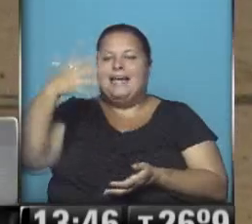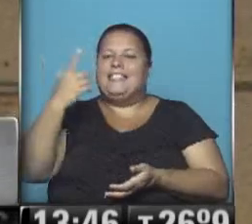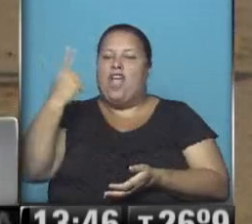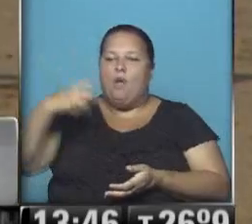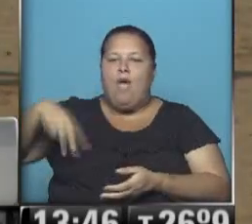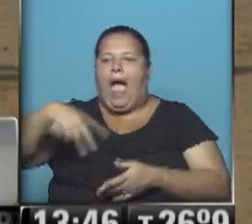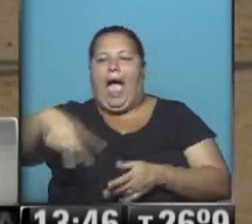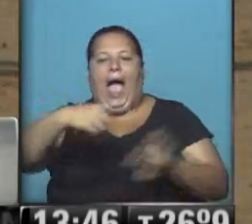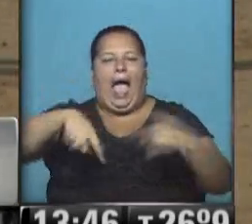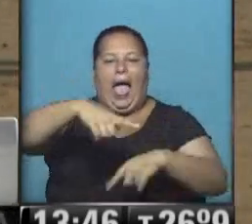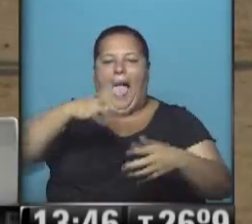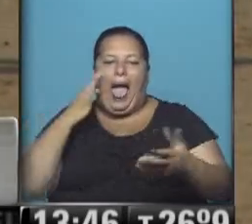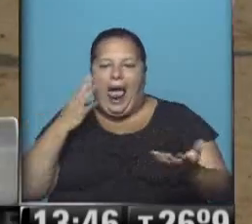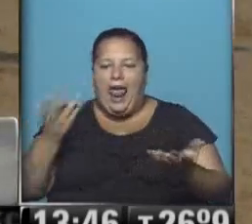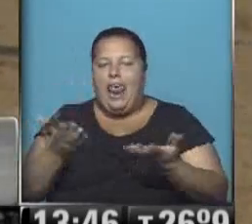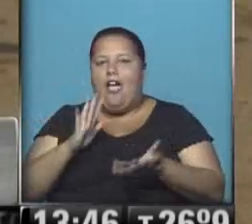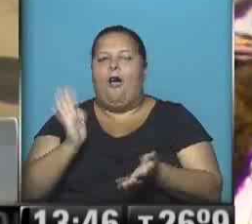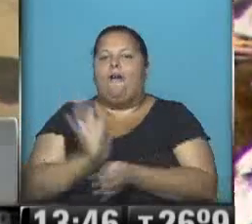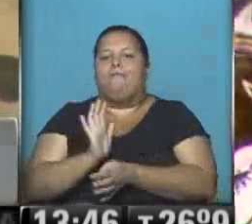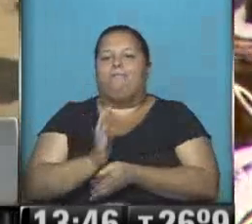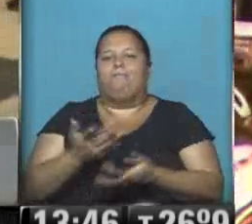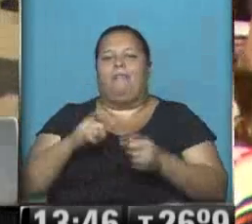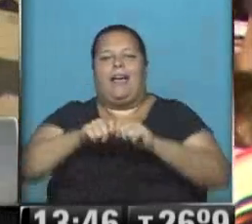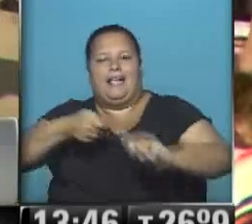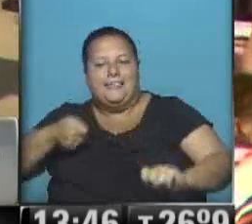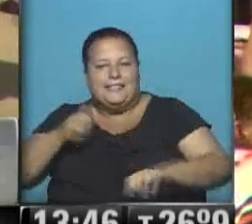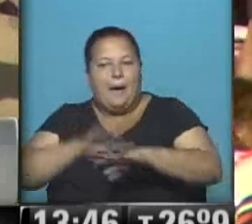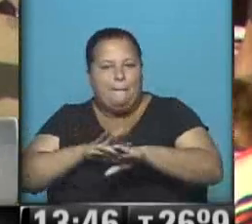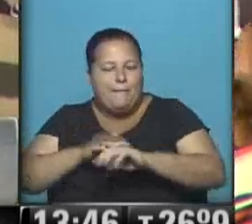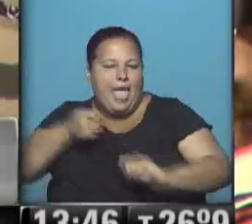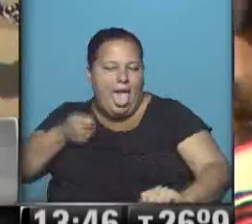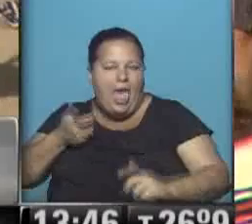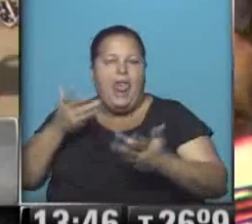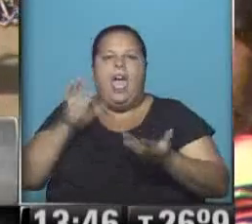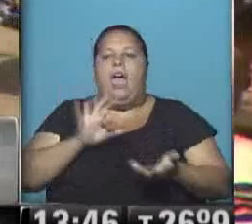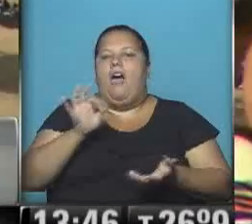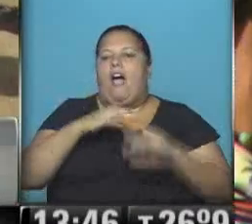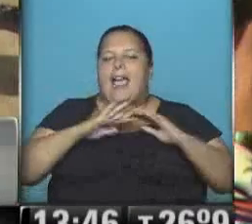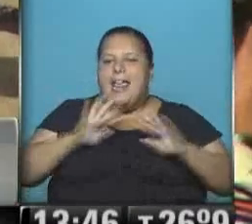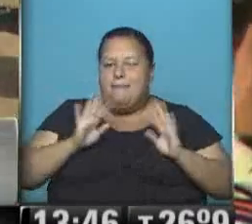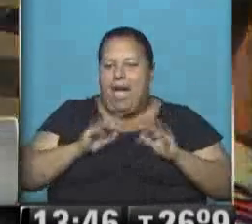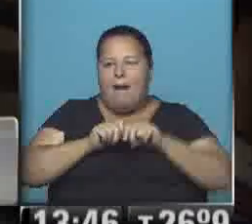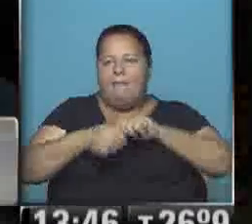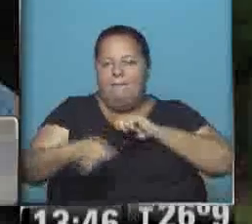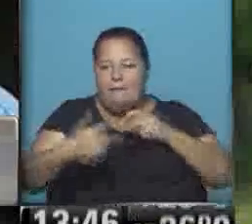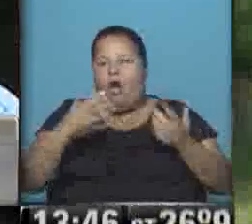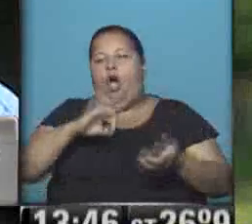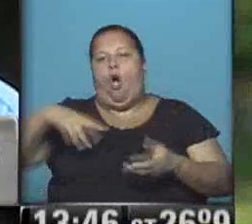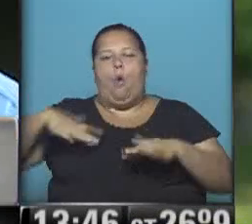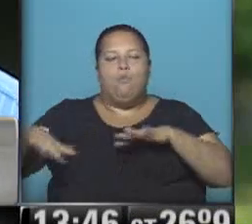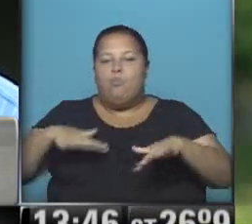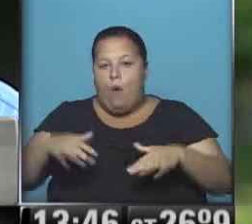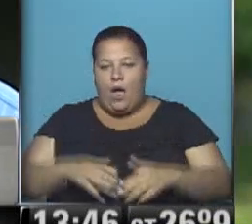5 minutos hace algunos trabajos de elongación, es decir, de ejercicios de estiramientos o de